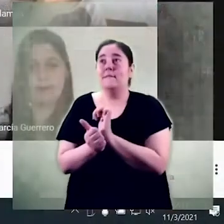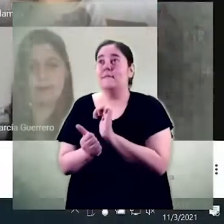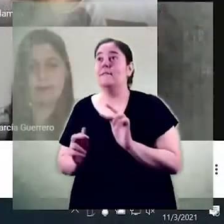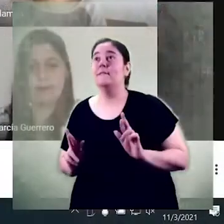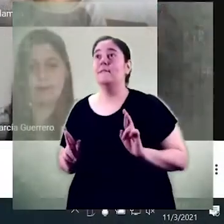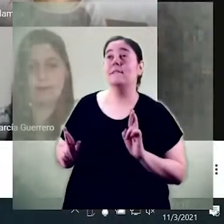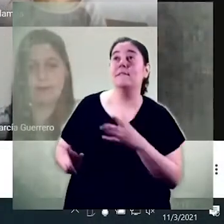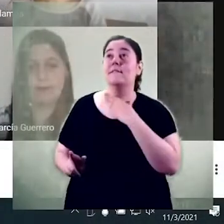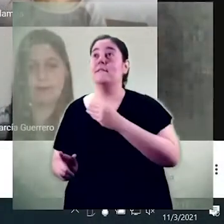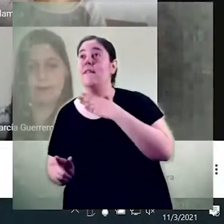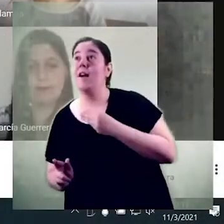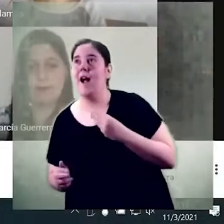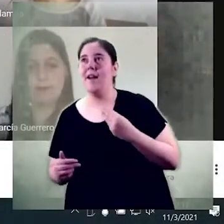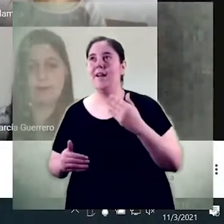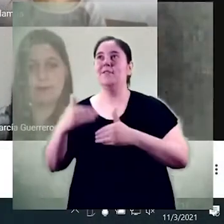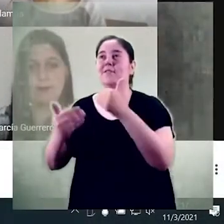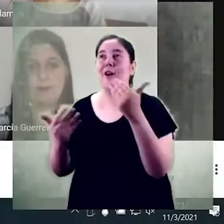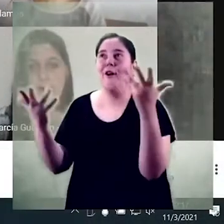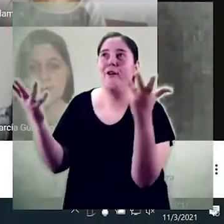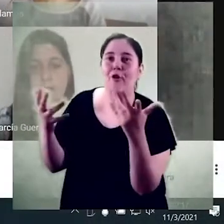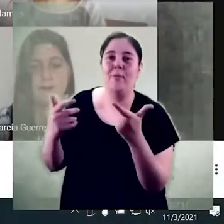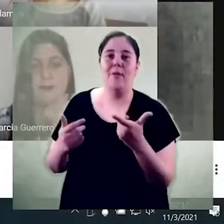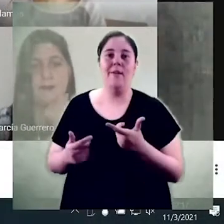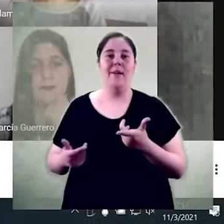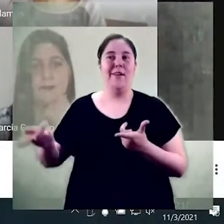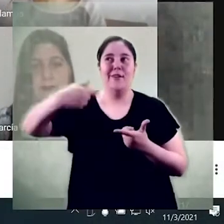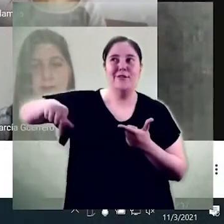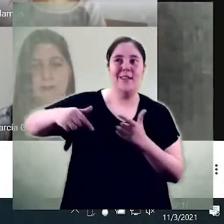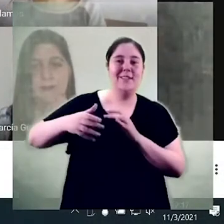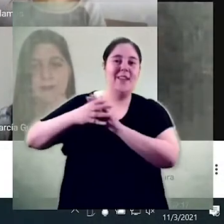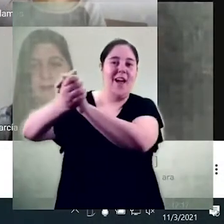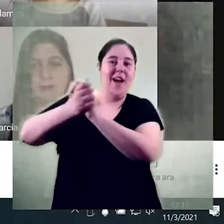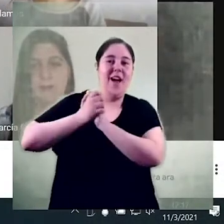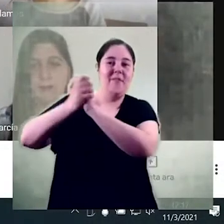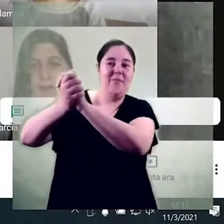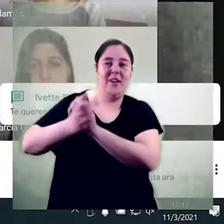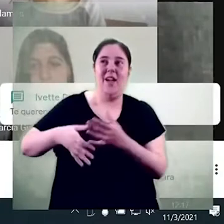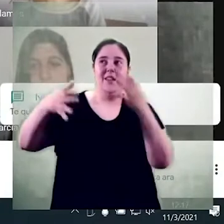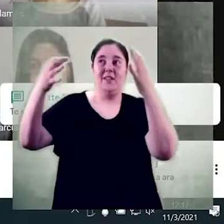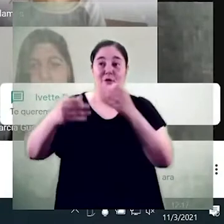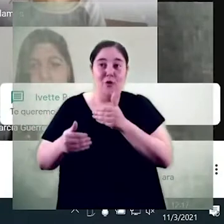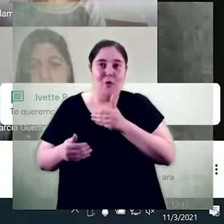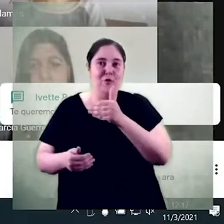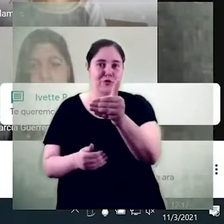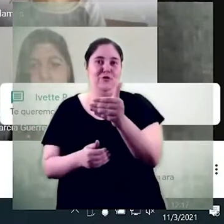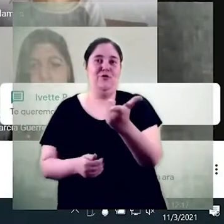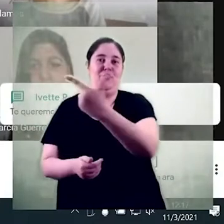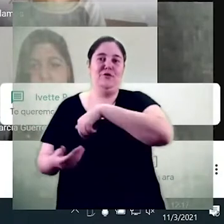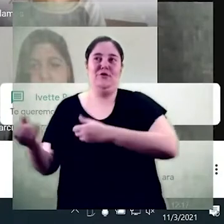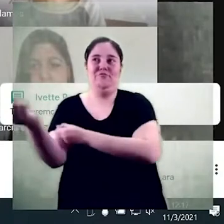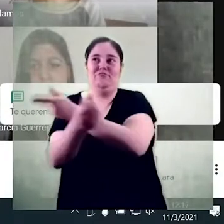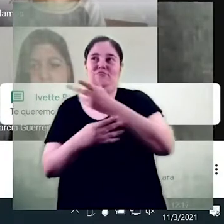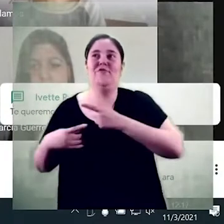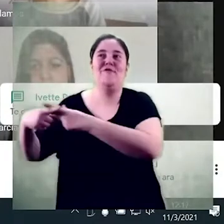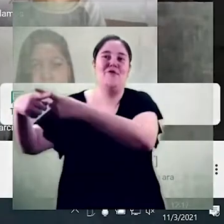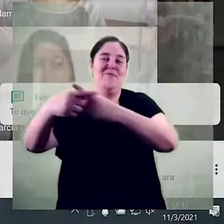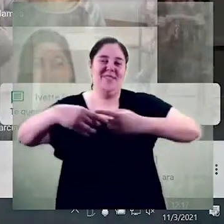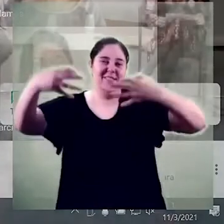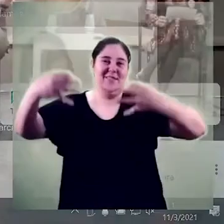como somos amigas tengo la confianza de que podremos compartir lo que venga. Gràcies.